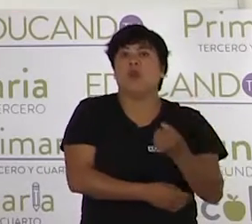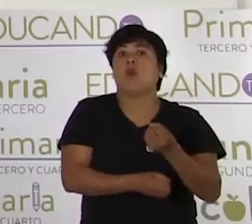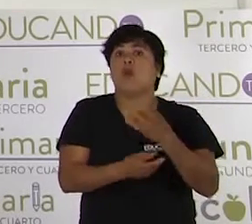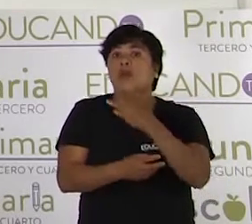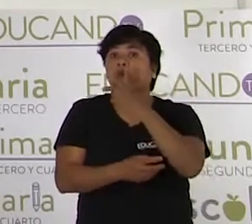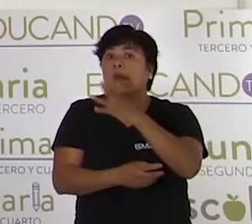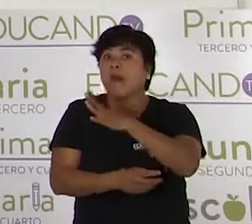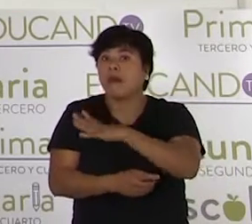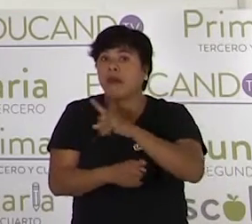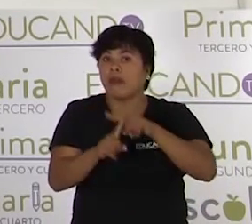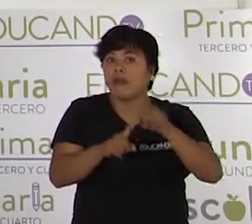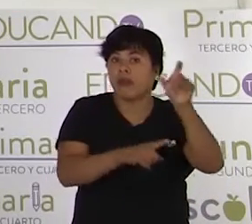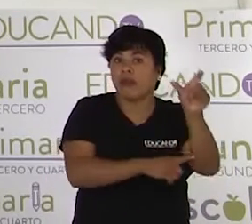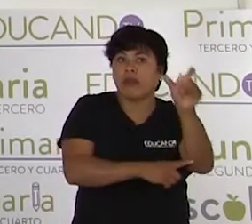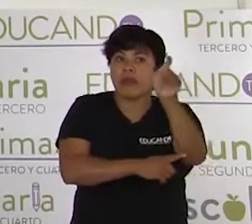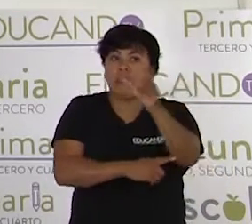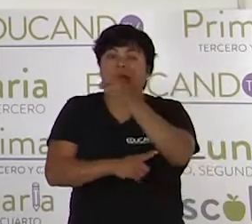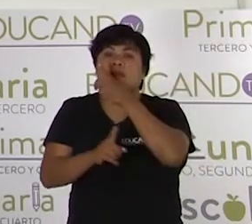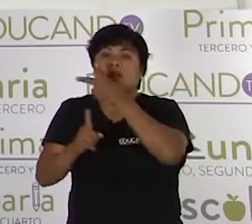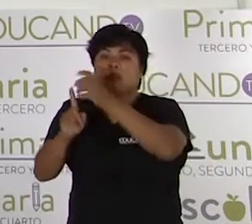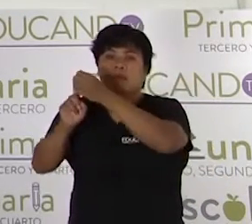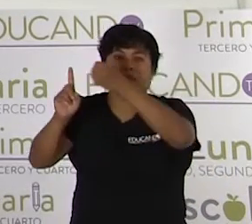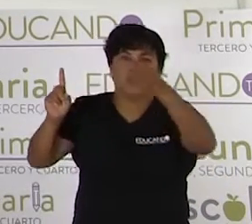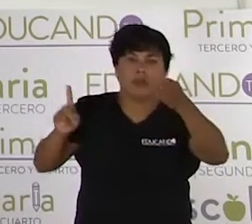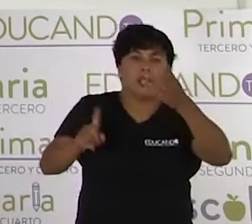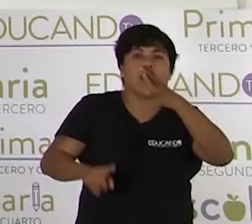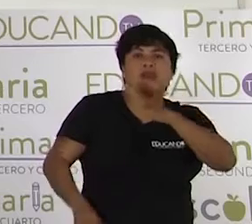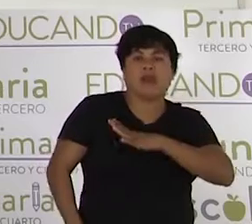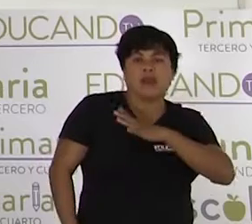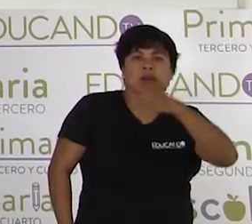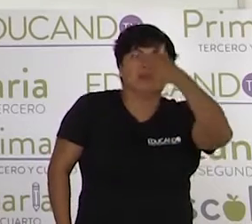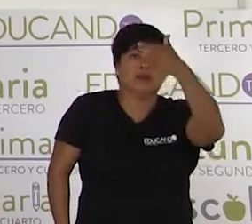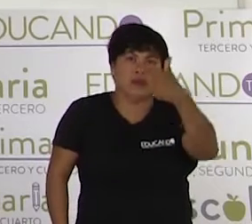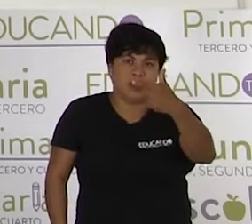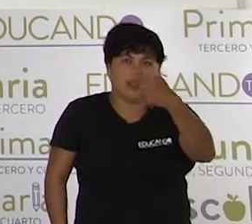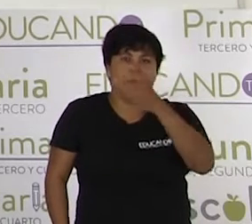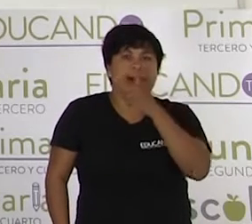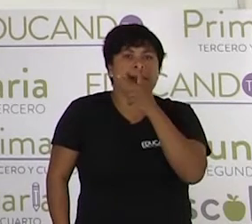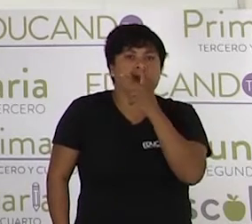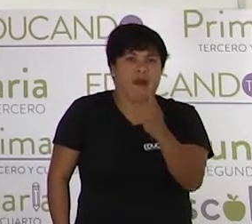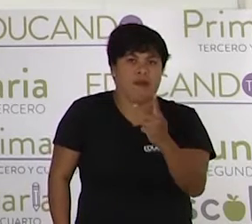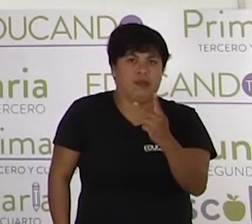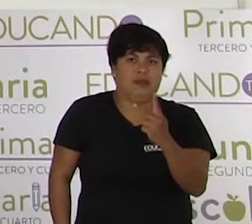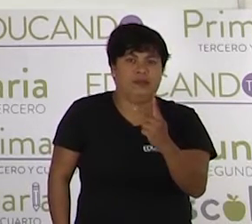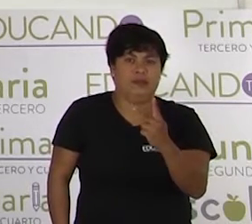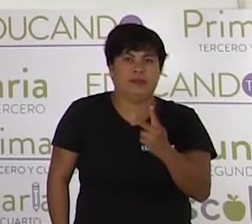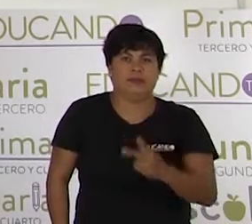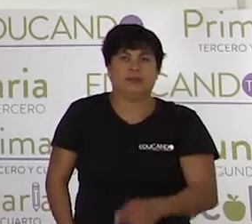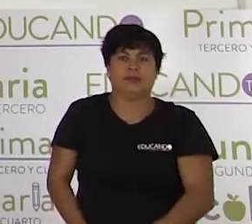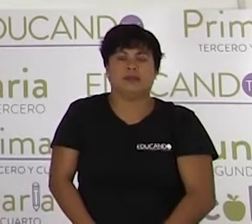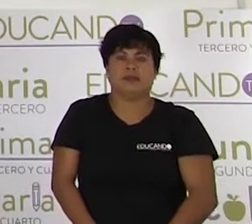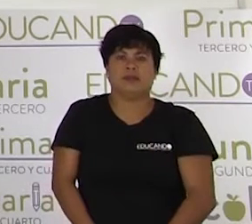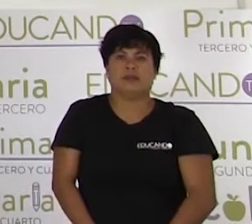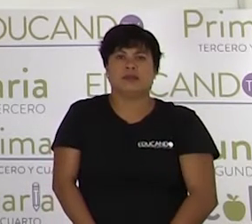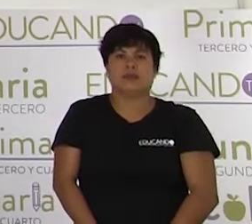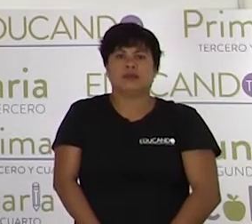¿Cuántas palabras tiene la oración? Tiene siete palabras.